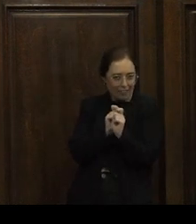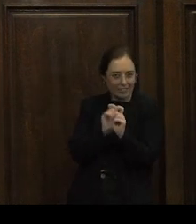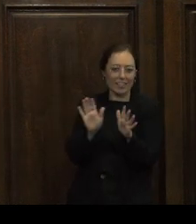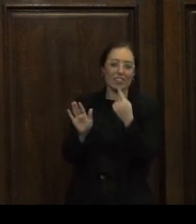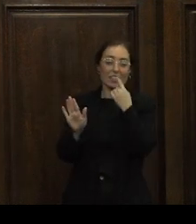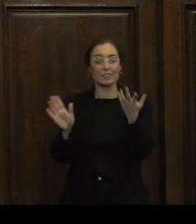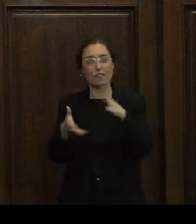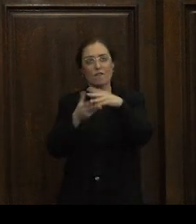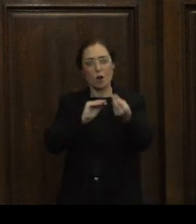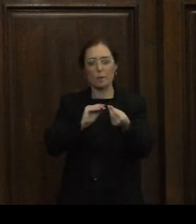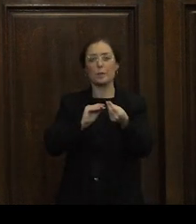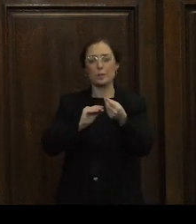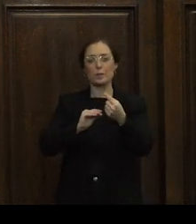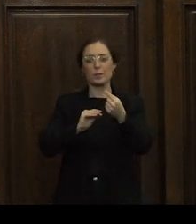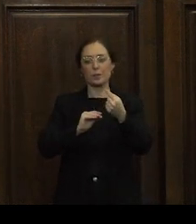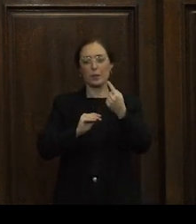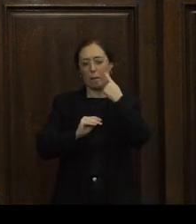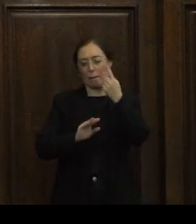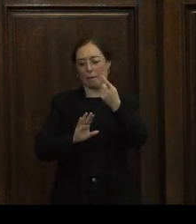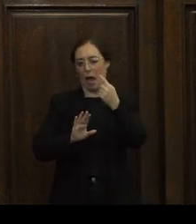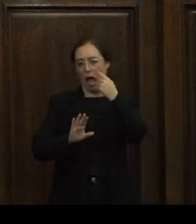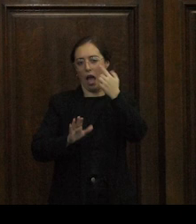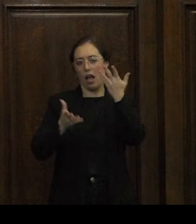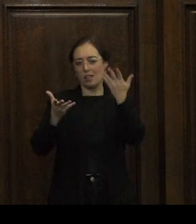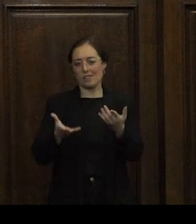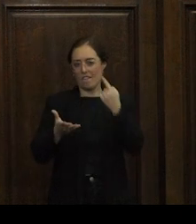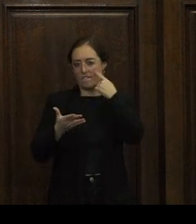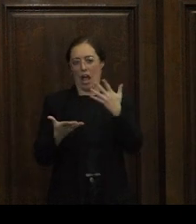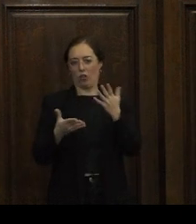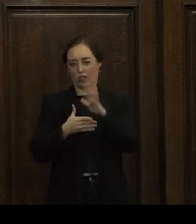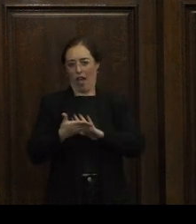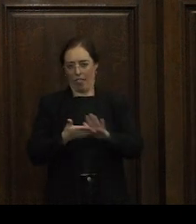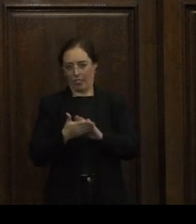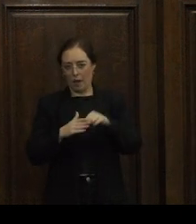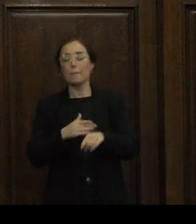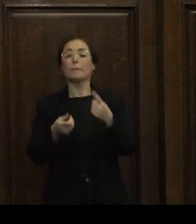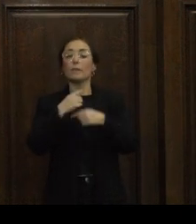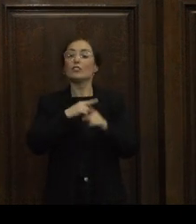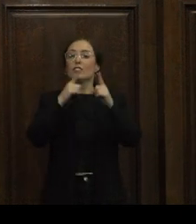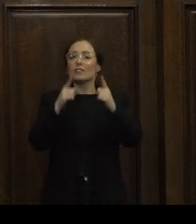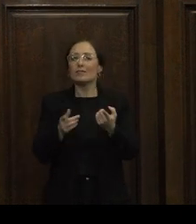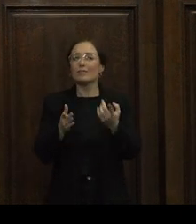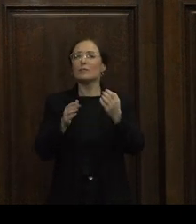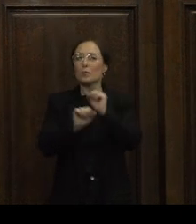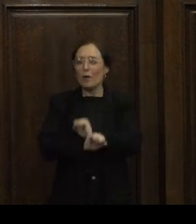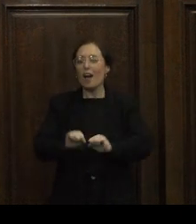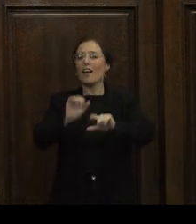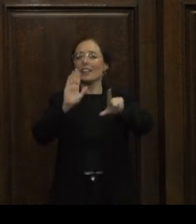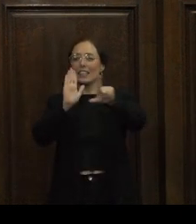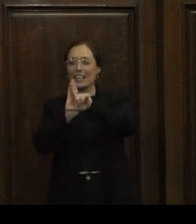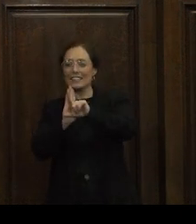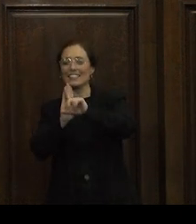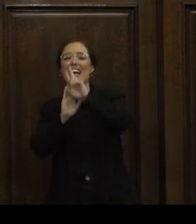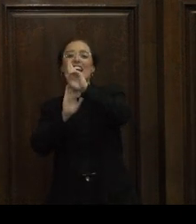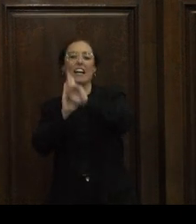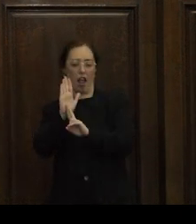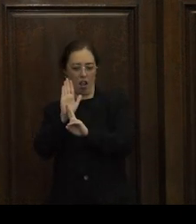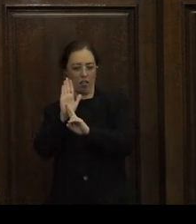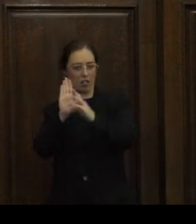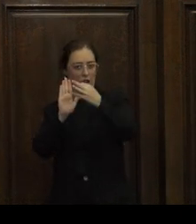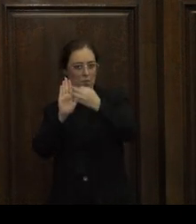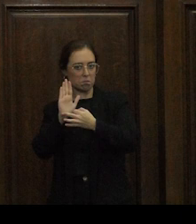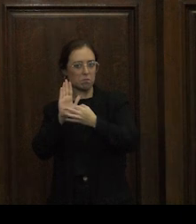el suelo hipócrita, digamos así, ¿no? Pero había criterios y leyes y reglas